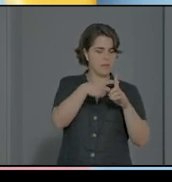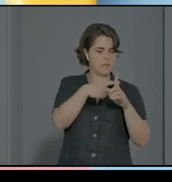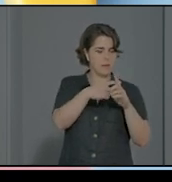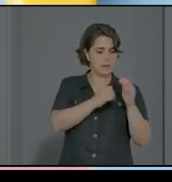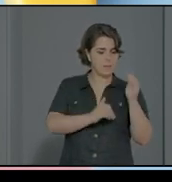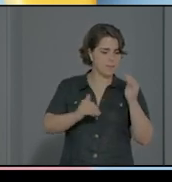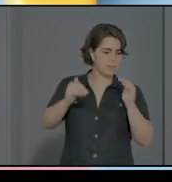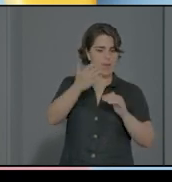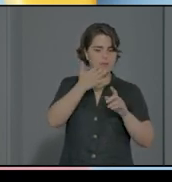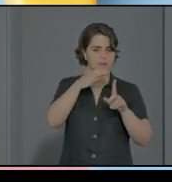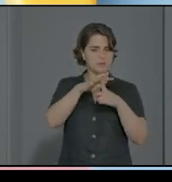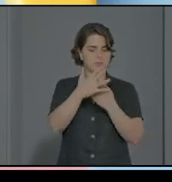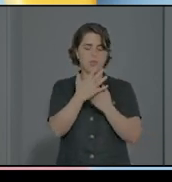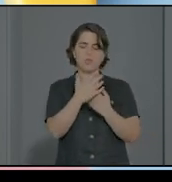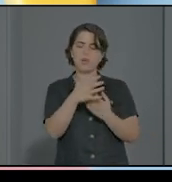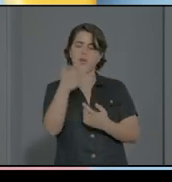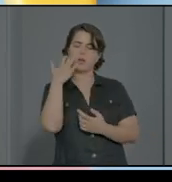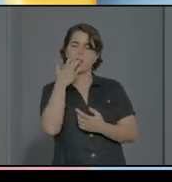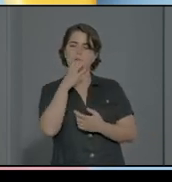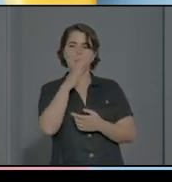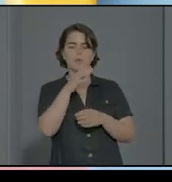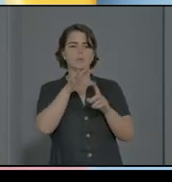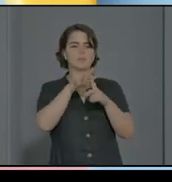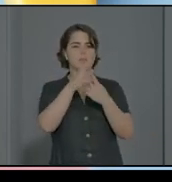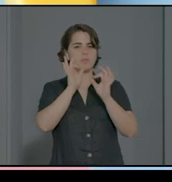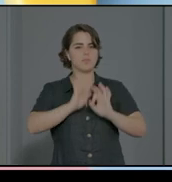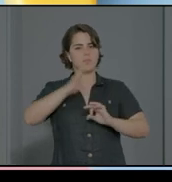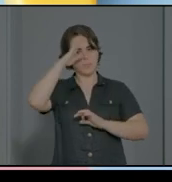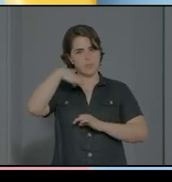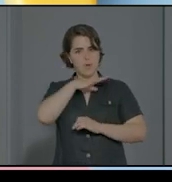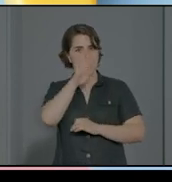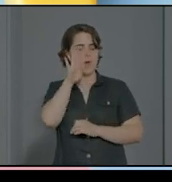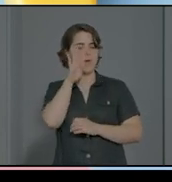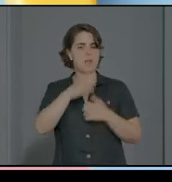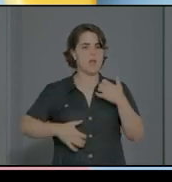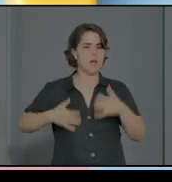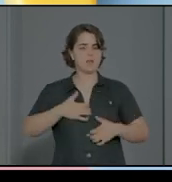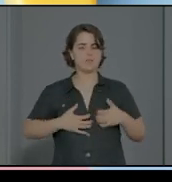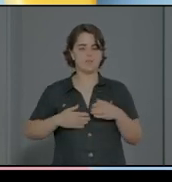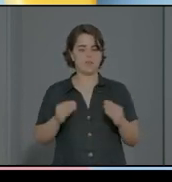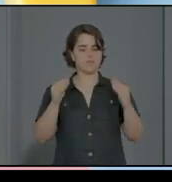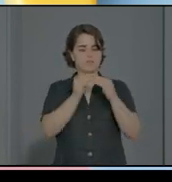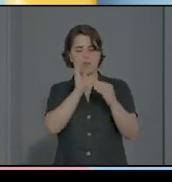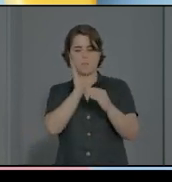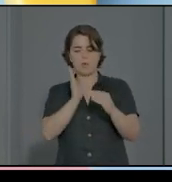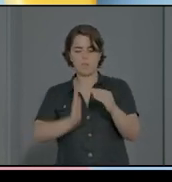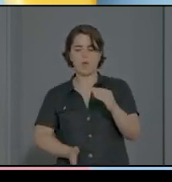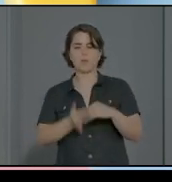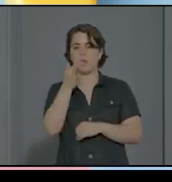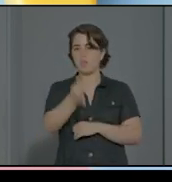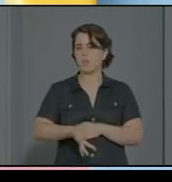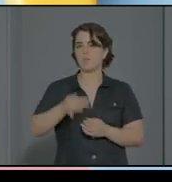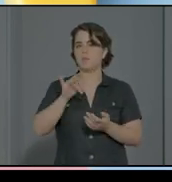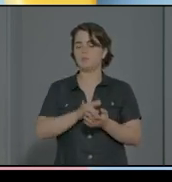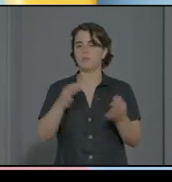en los padres. Esta ansiedad tiene un efecto sobre esta sincronía y hay además un efecto muy alto